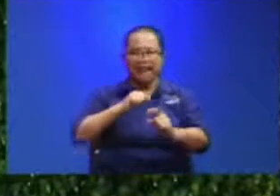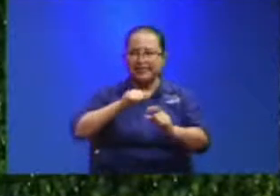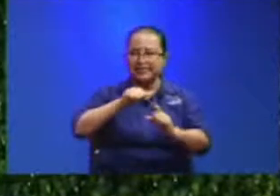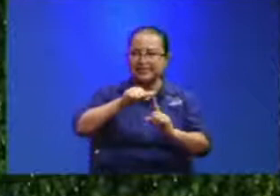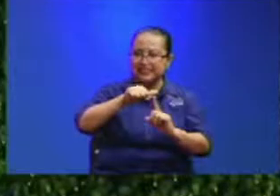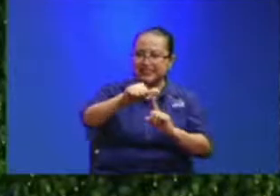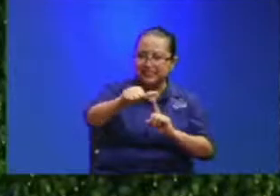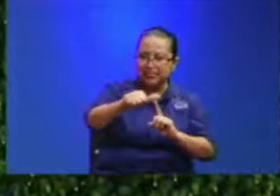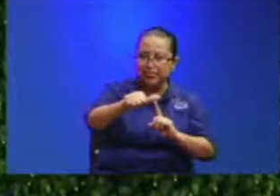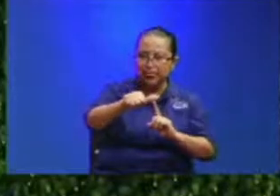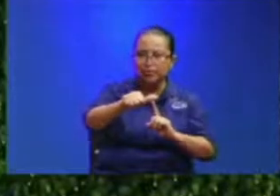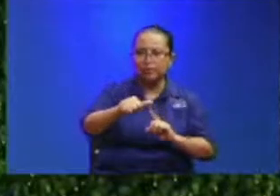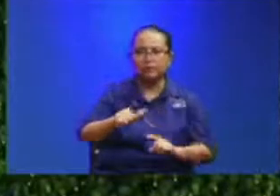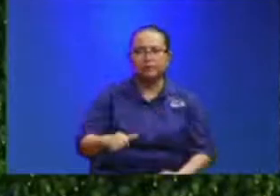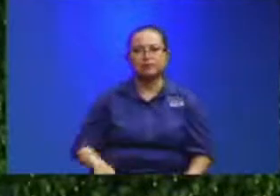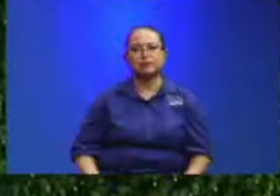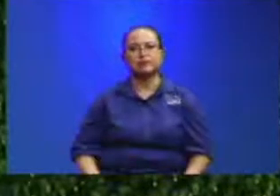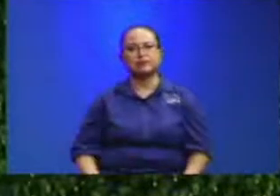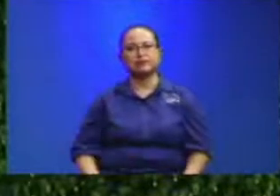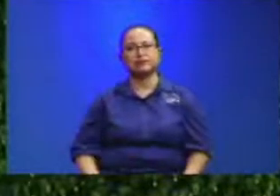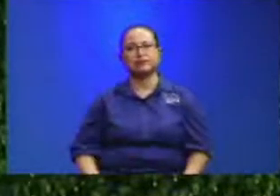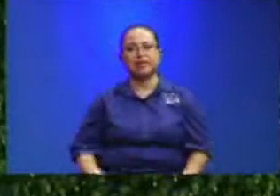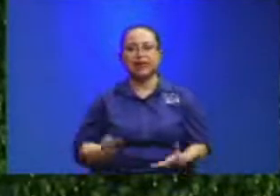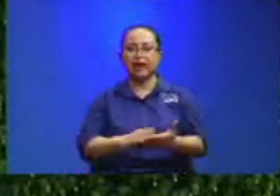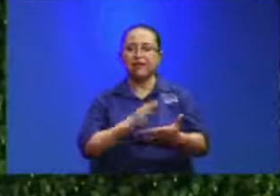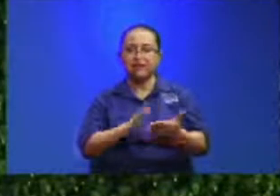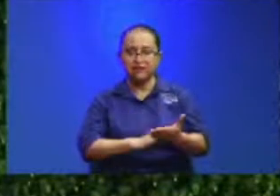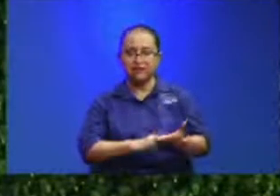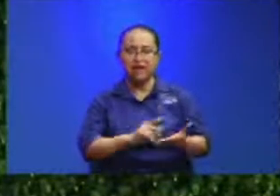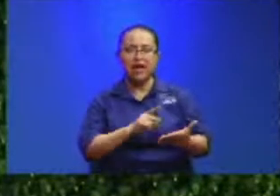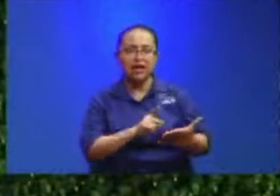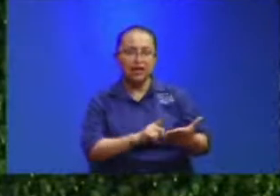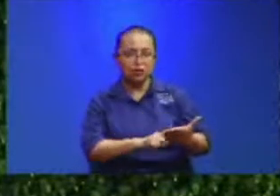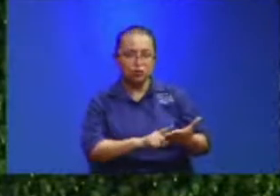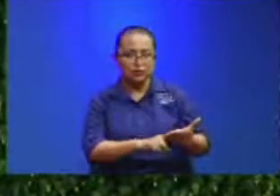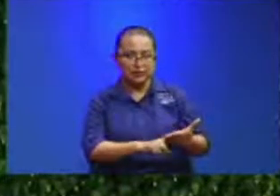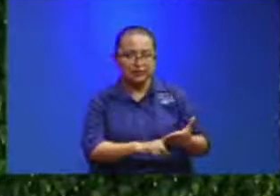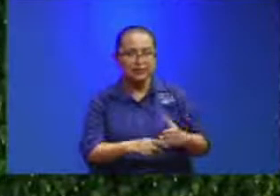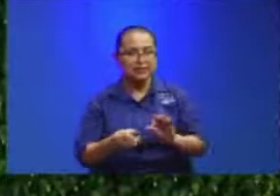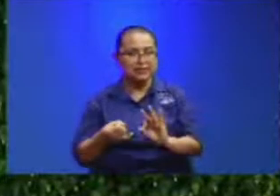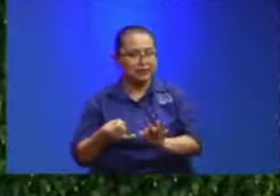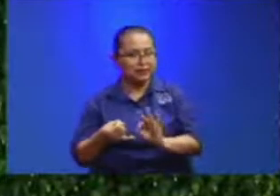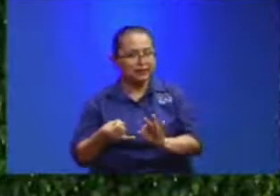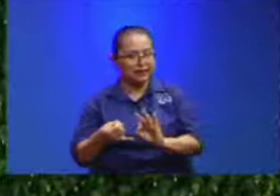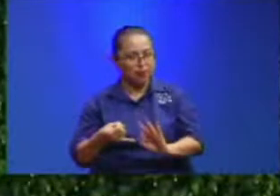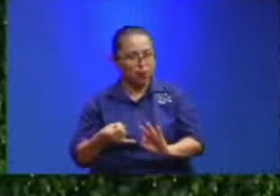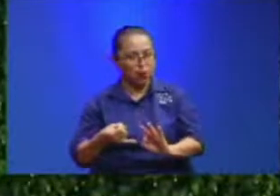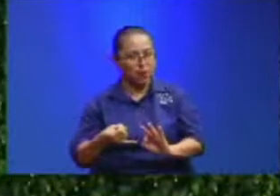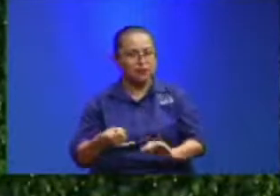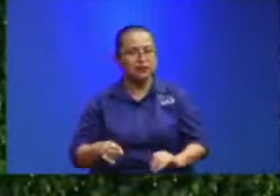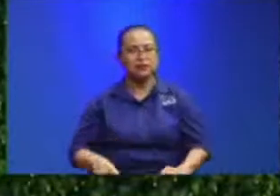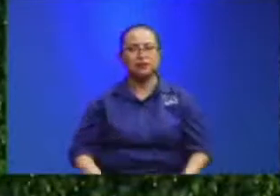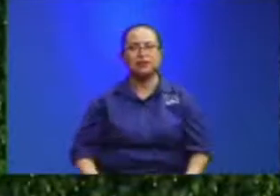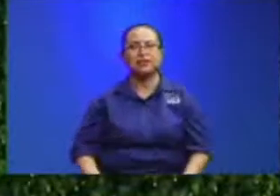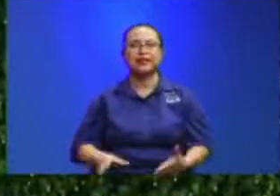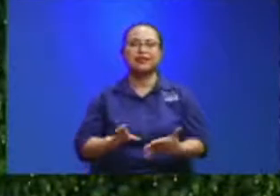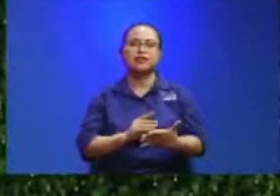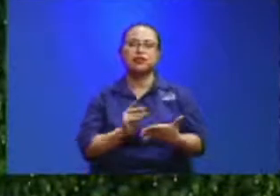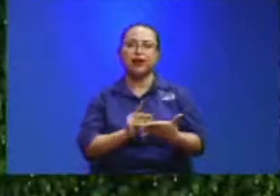recientemente es lo que dice la biblia en la strong concordantes del programa firework